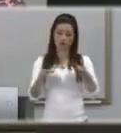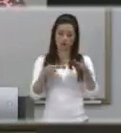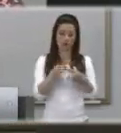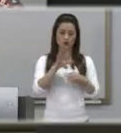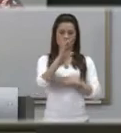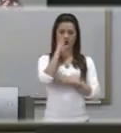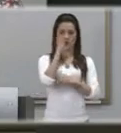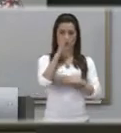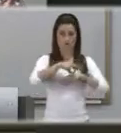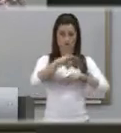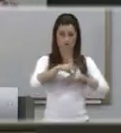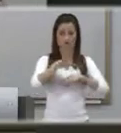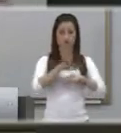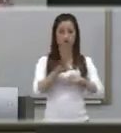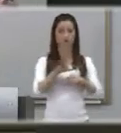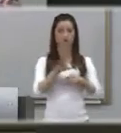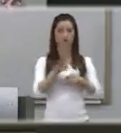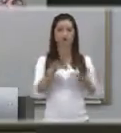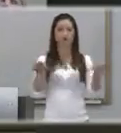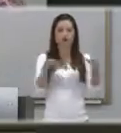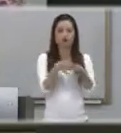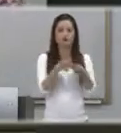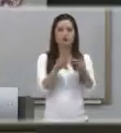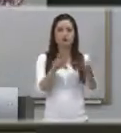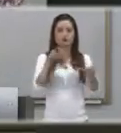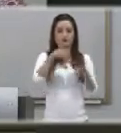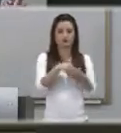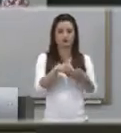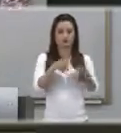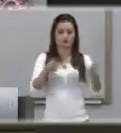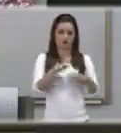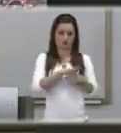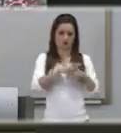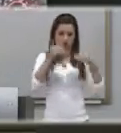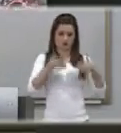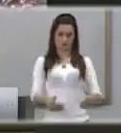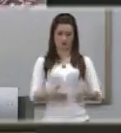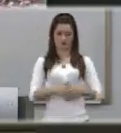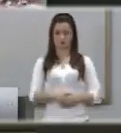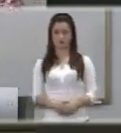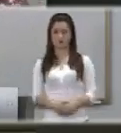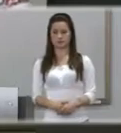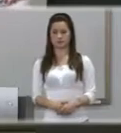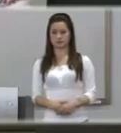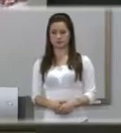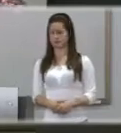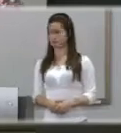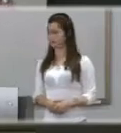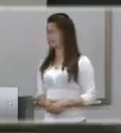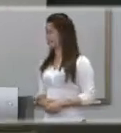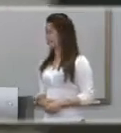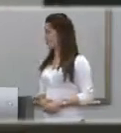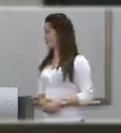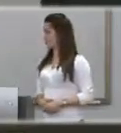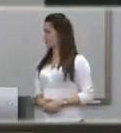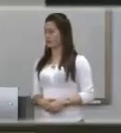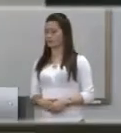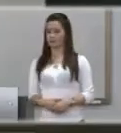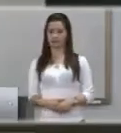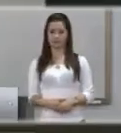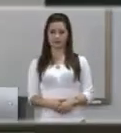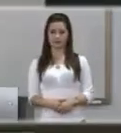personas con discapacidad psicosocial. Su director va un poco demorado, pero llegará pronto.